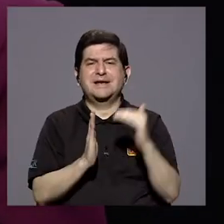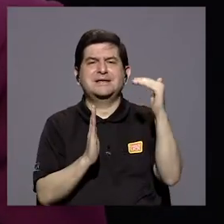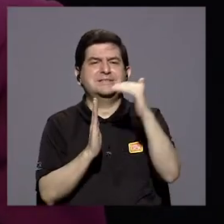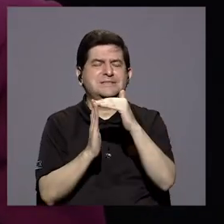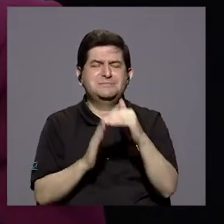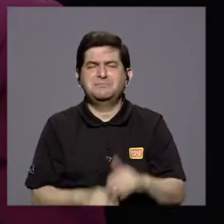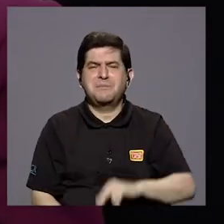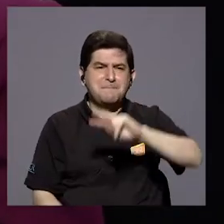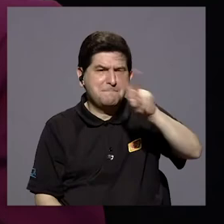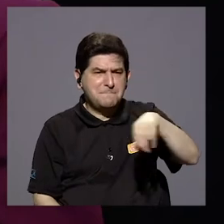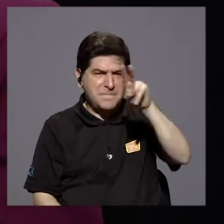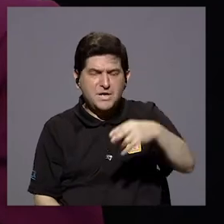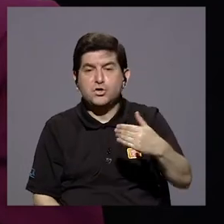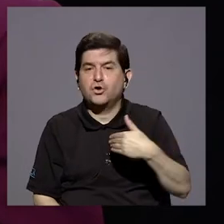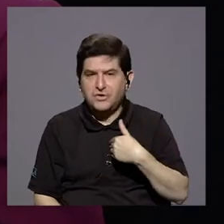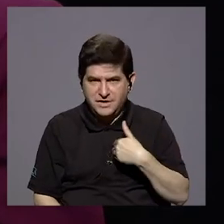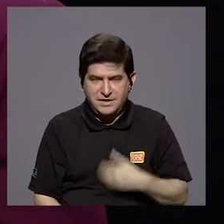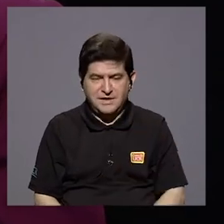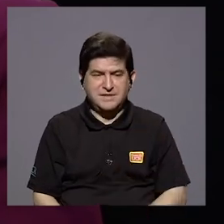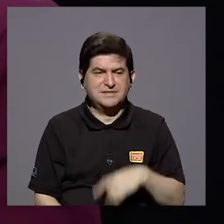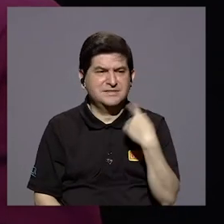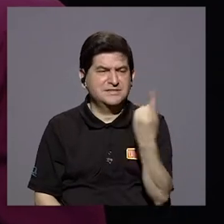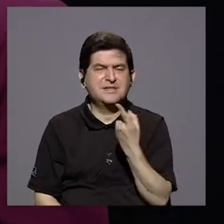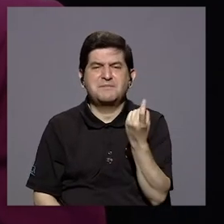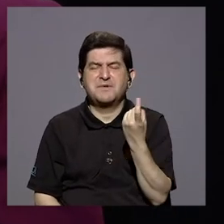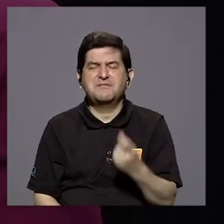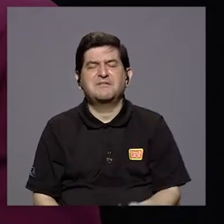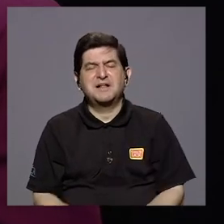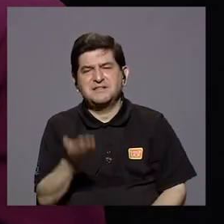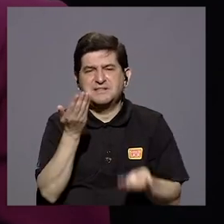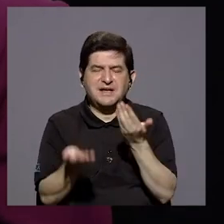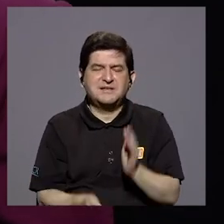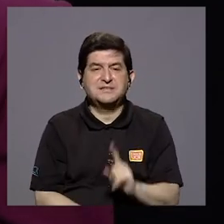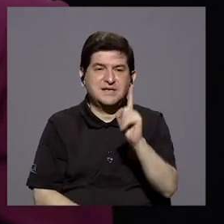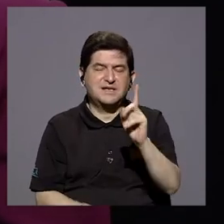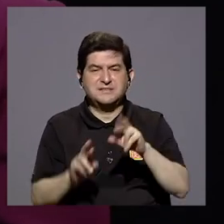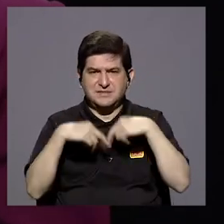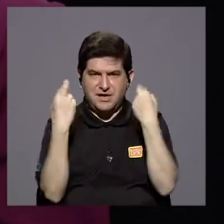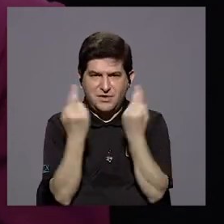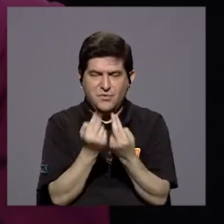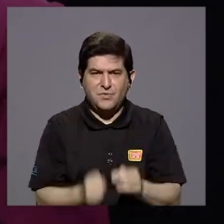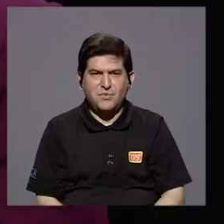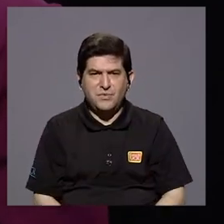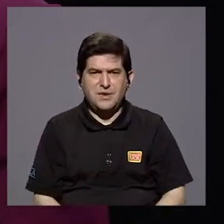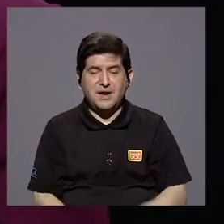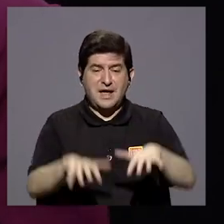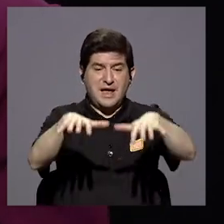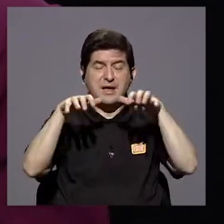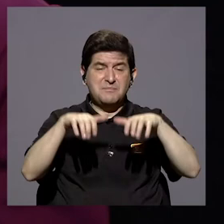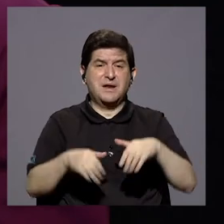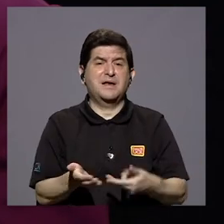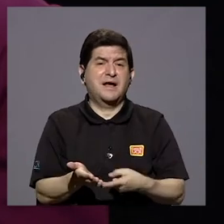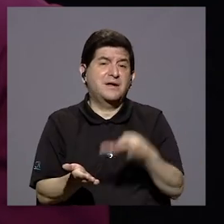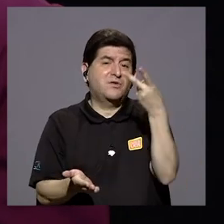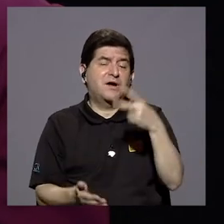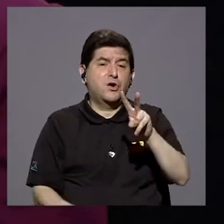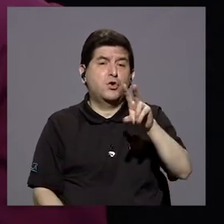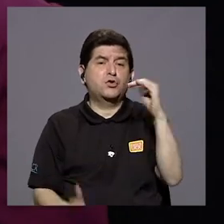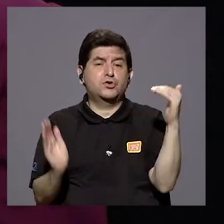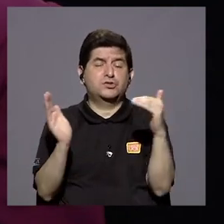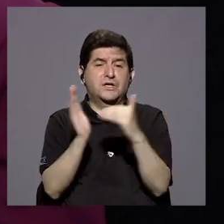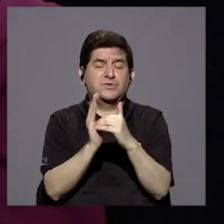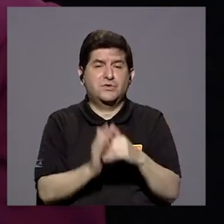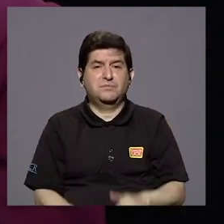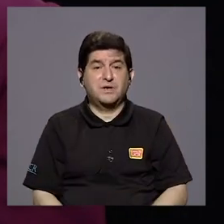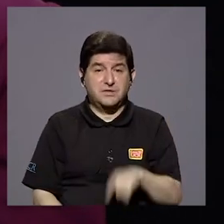3.000.000 de colones, que es normalmente lo que reciben, porque siempre se falta alguna reunioncilla de esas que valen... ¿Sabe cuánto vale el plenario? 200.000 colones, va. Si usted